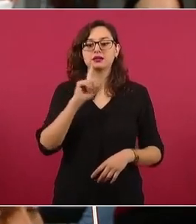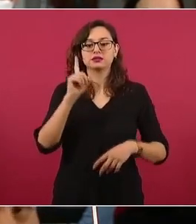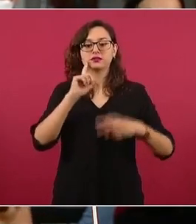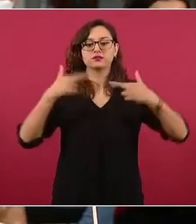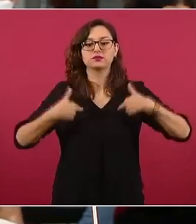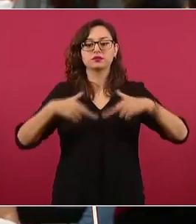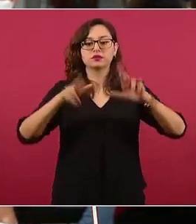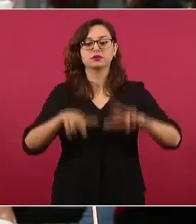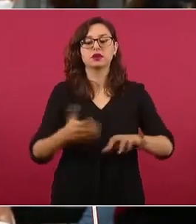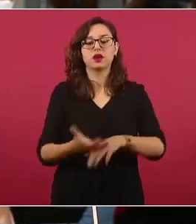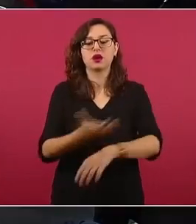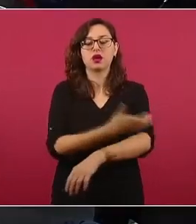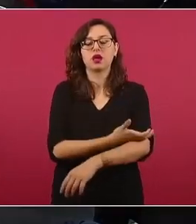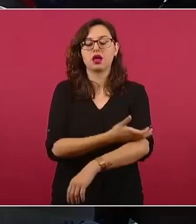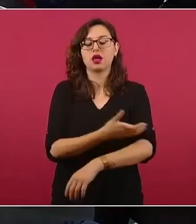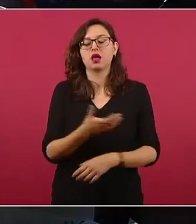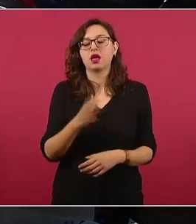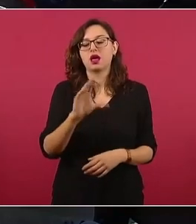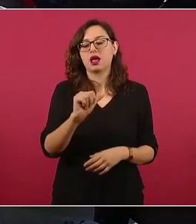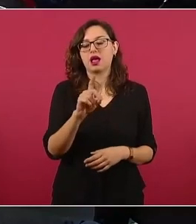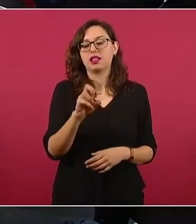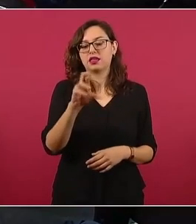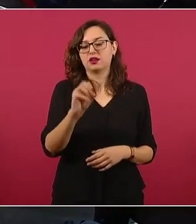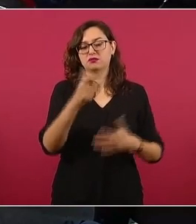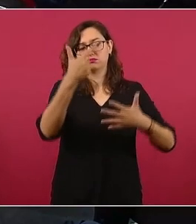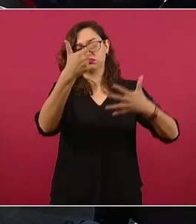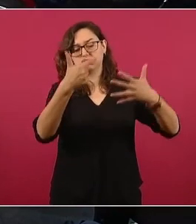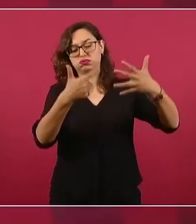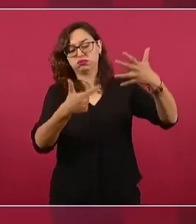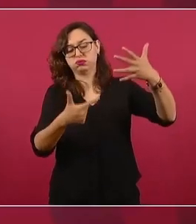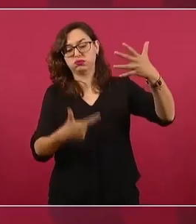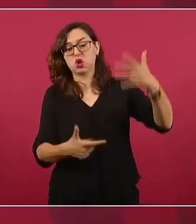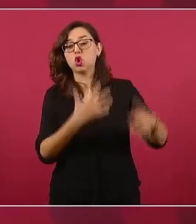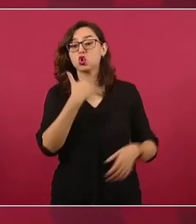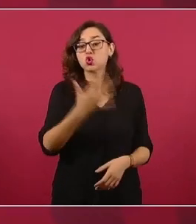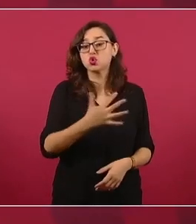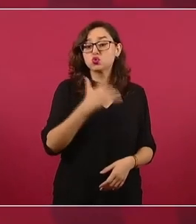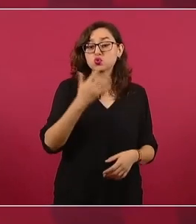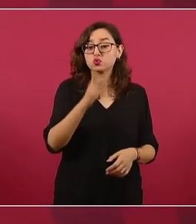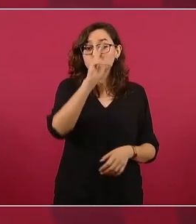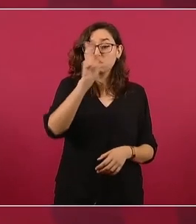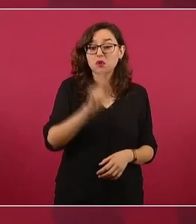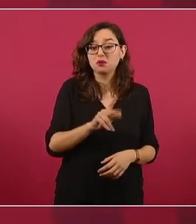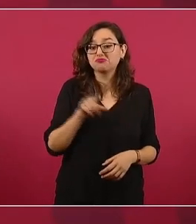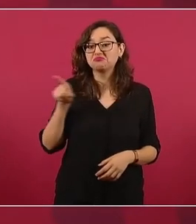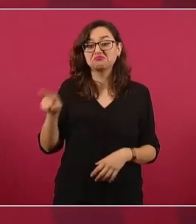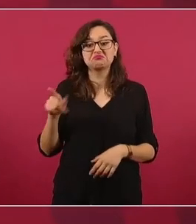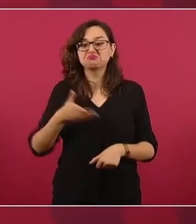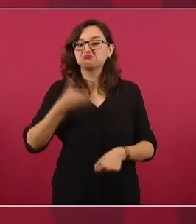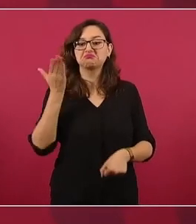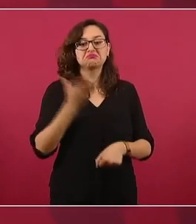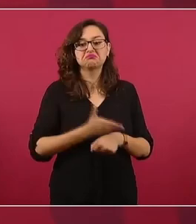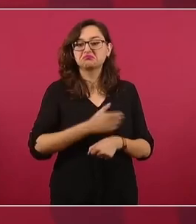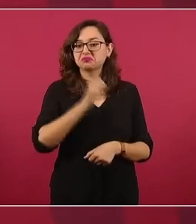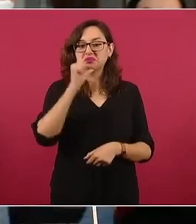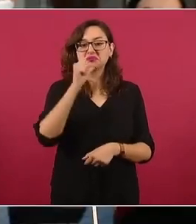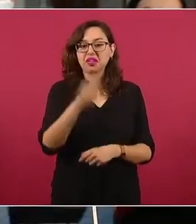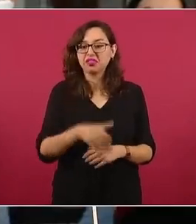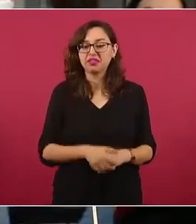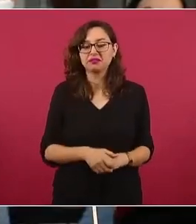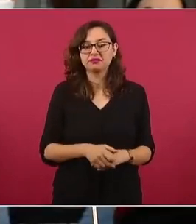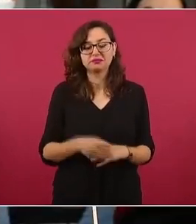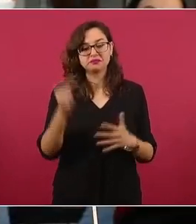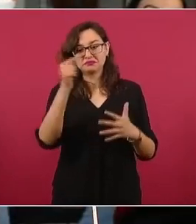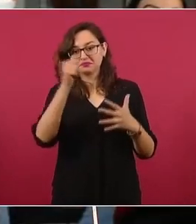Sota, y un largo etcétera, etcétera, etcétera. Todos los casos arriba referidos han sido reconocidos en al menos una